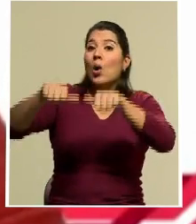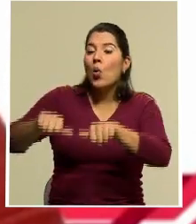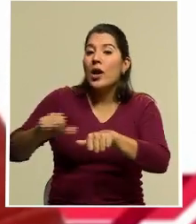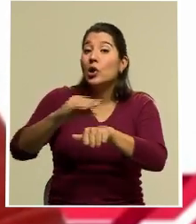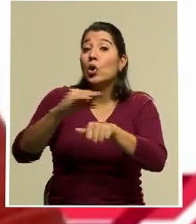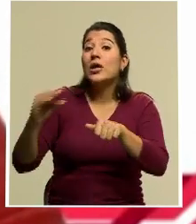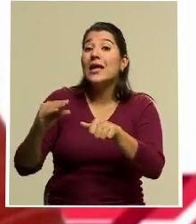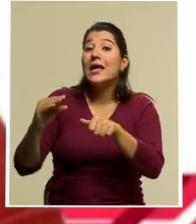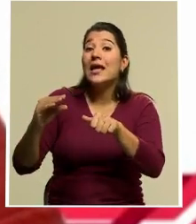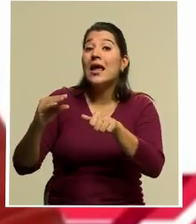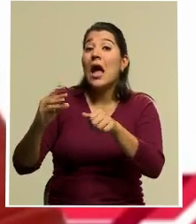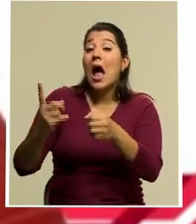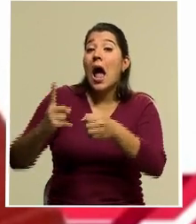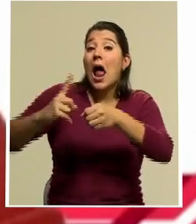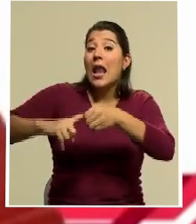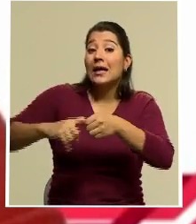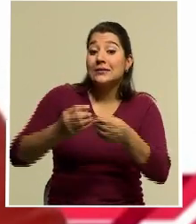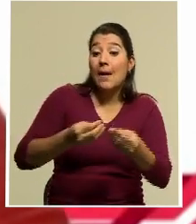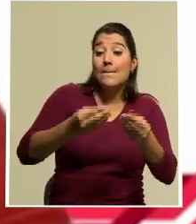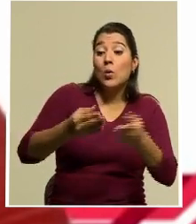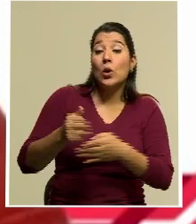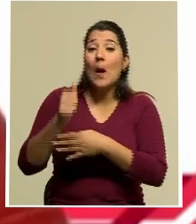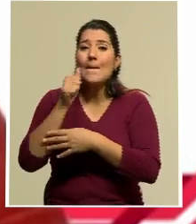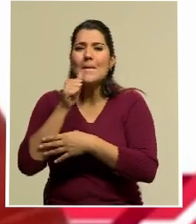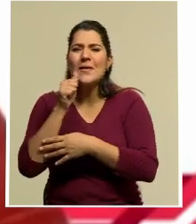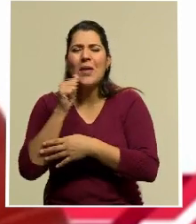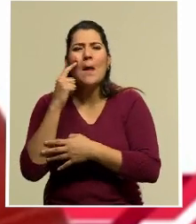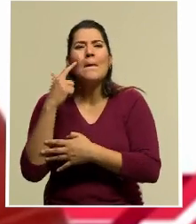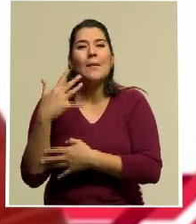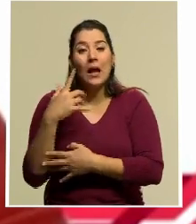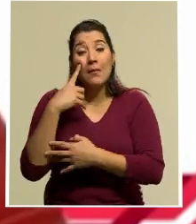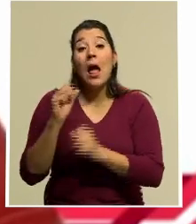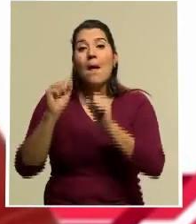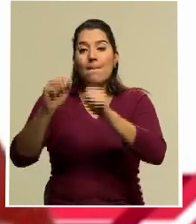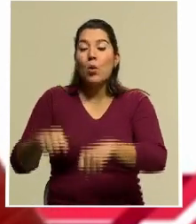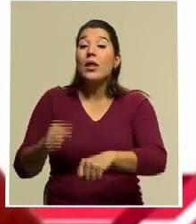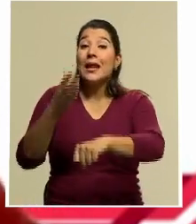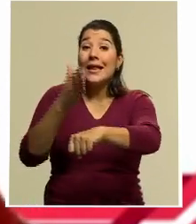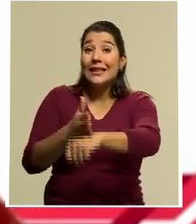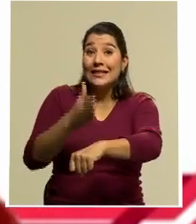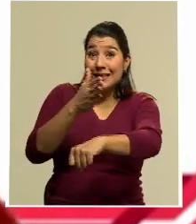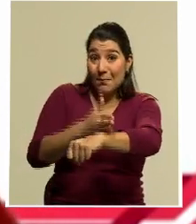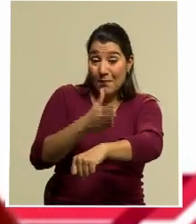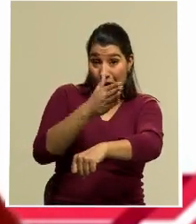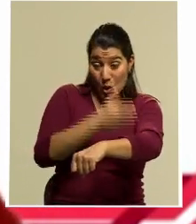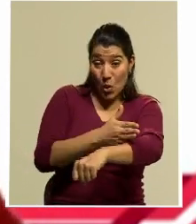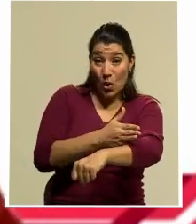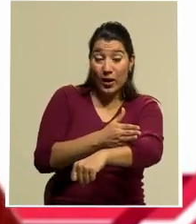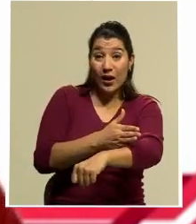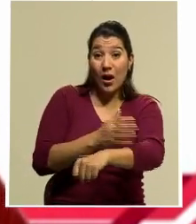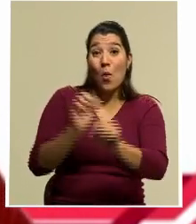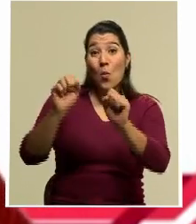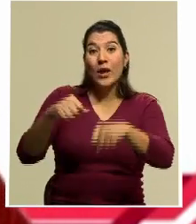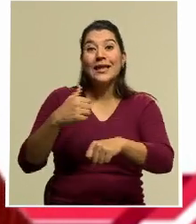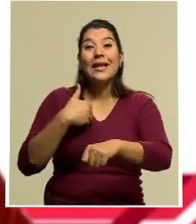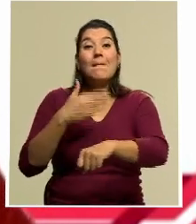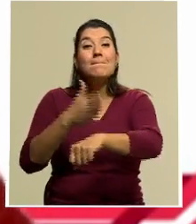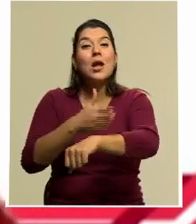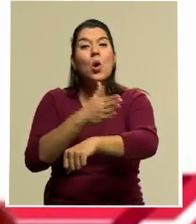alianzas público-privadas que permitan un fortalecimiento de las